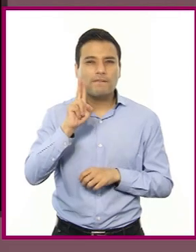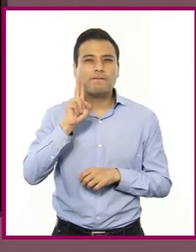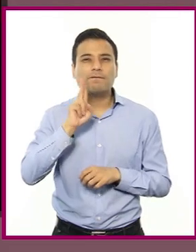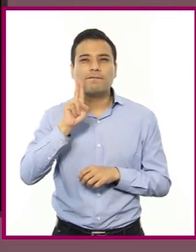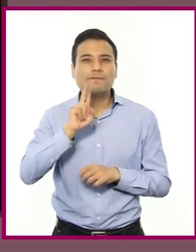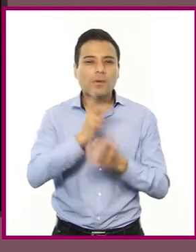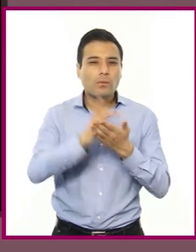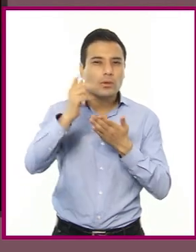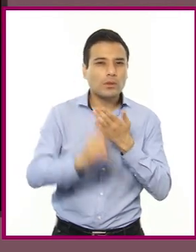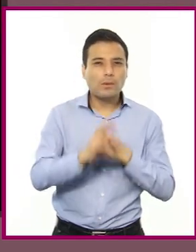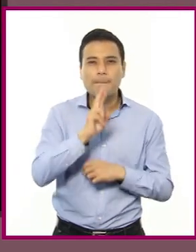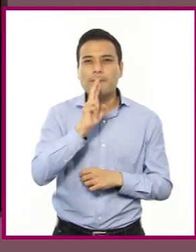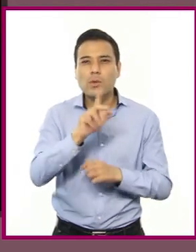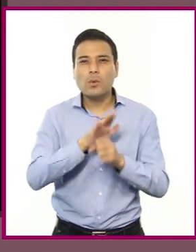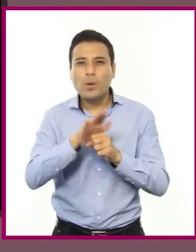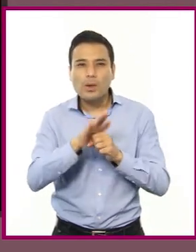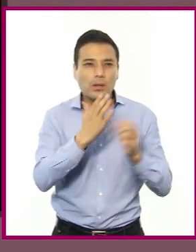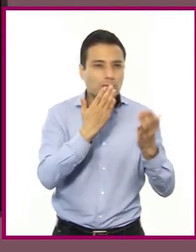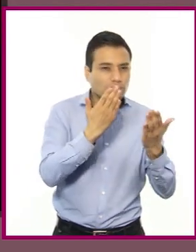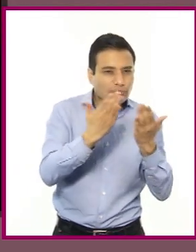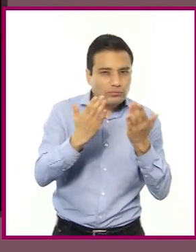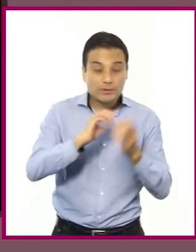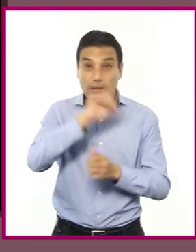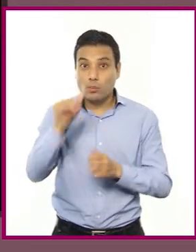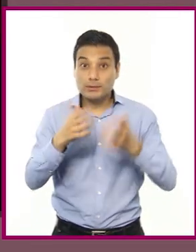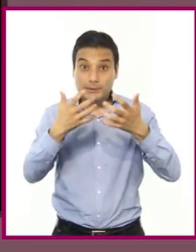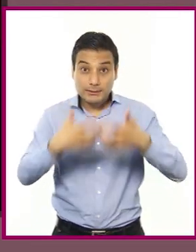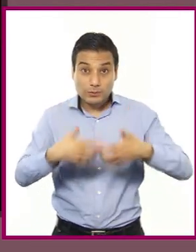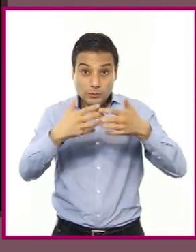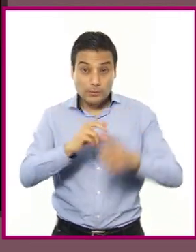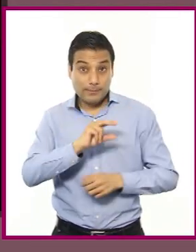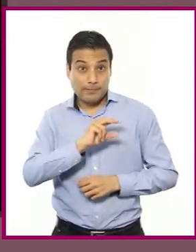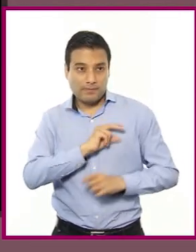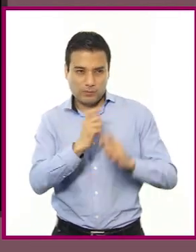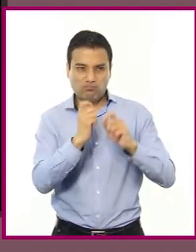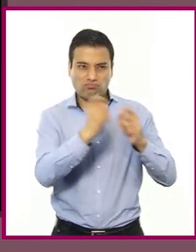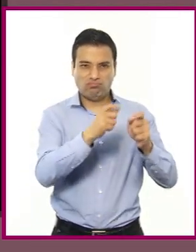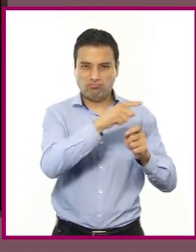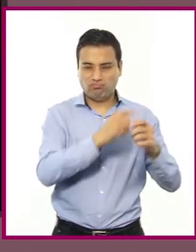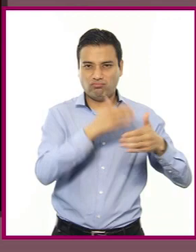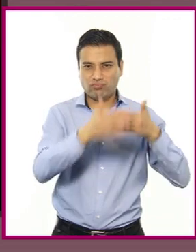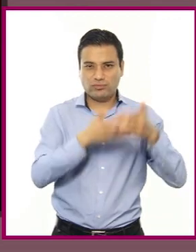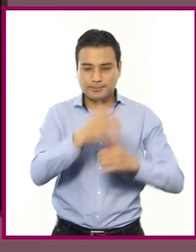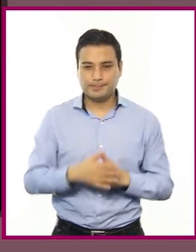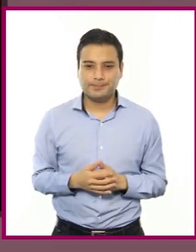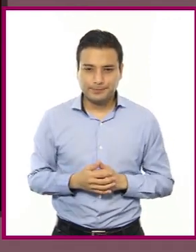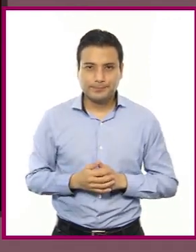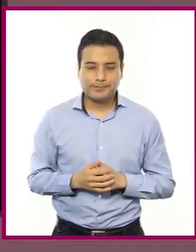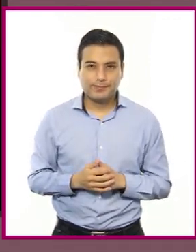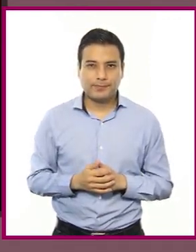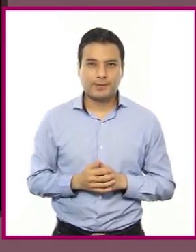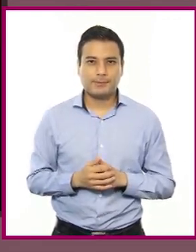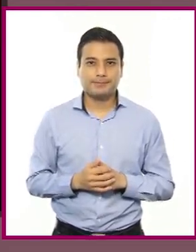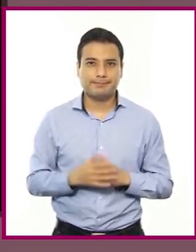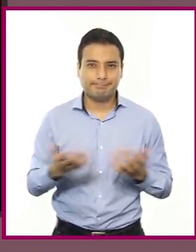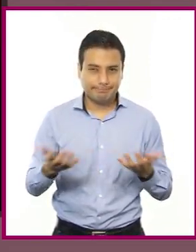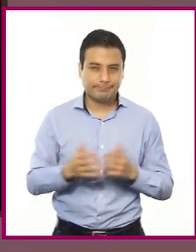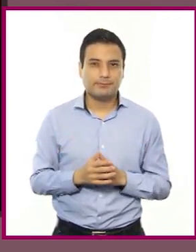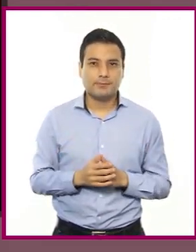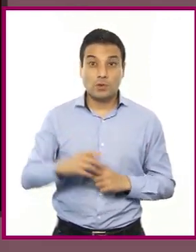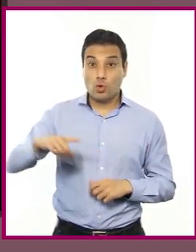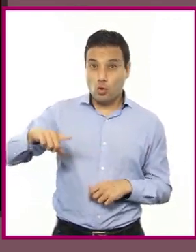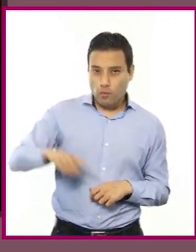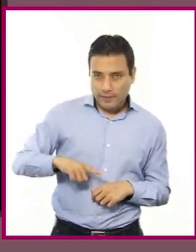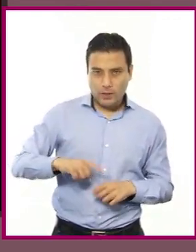mejores proyectos para que el sector privado después los desarrollara. Aquí tenemos una liga muy estrecha entre el sector público y